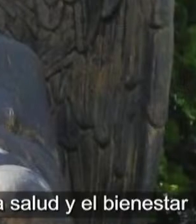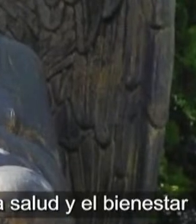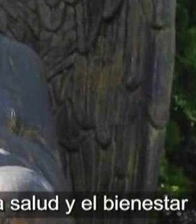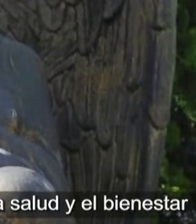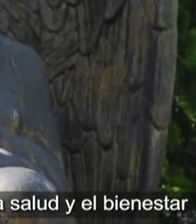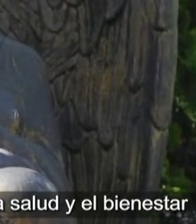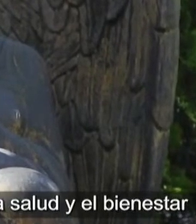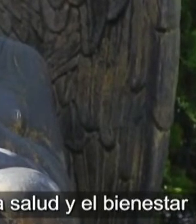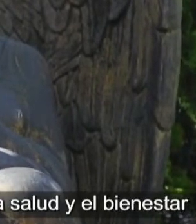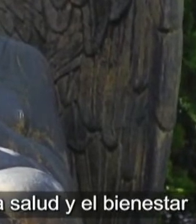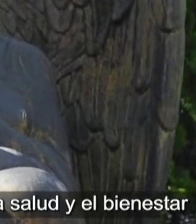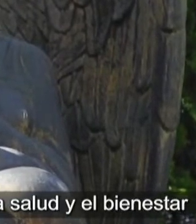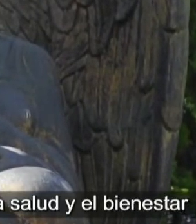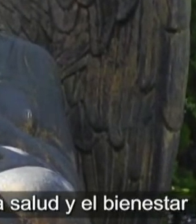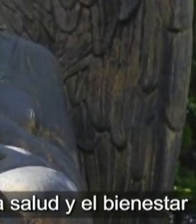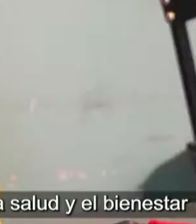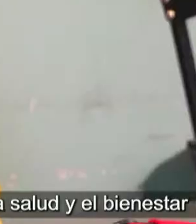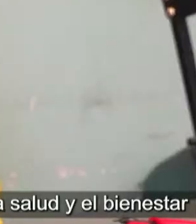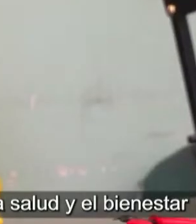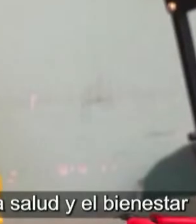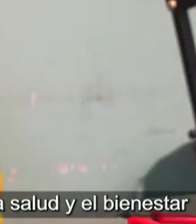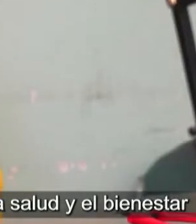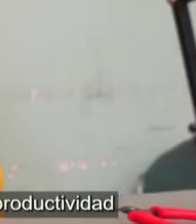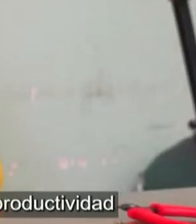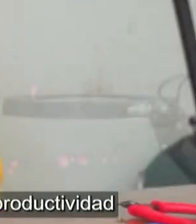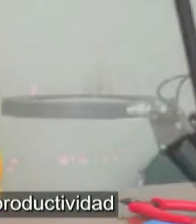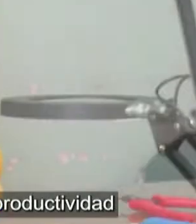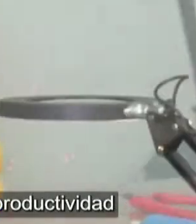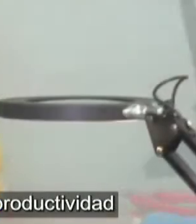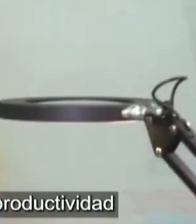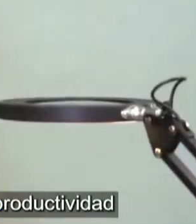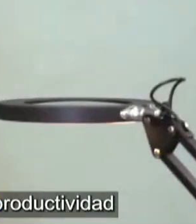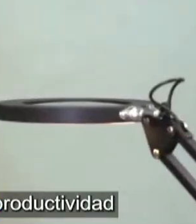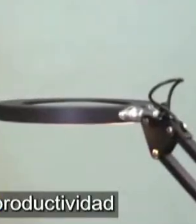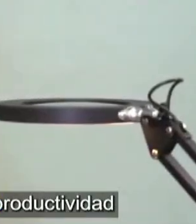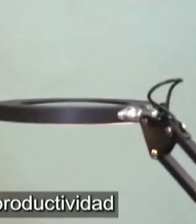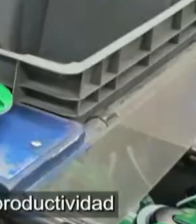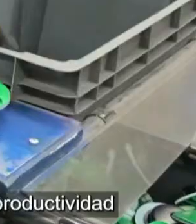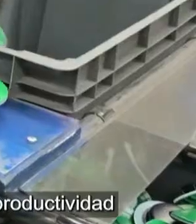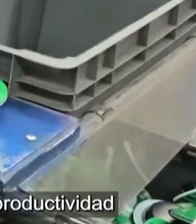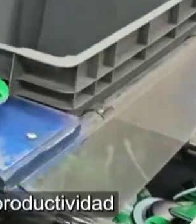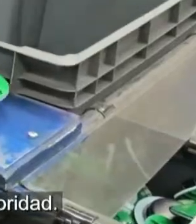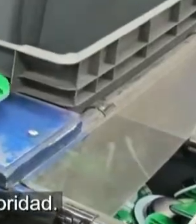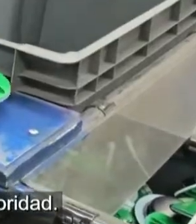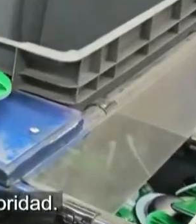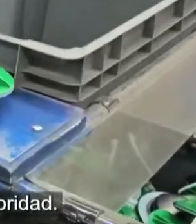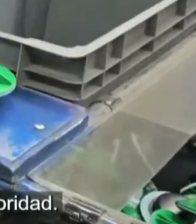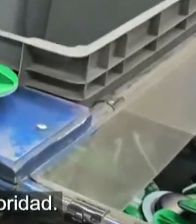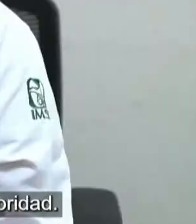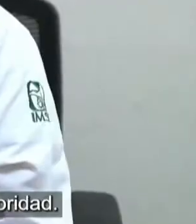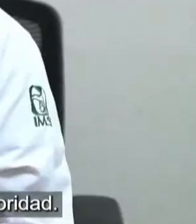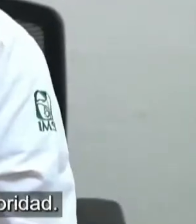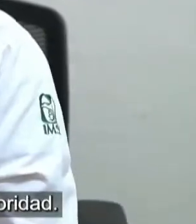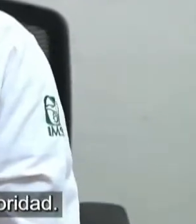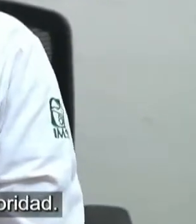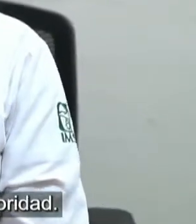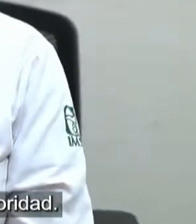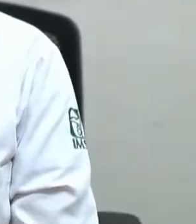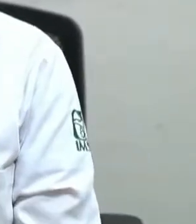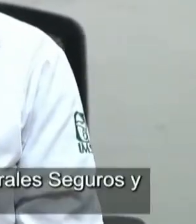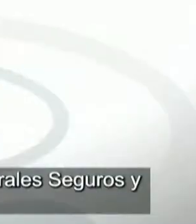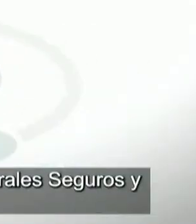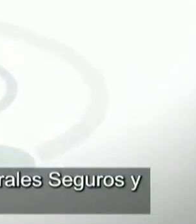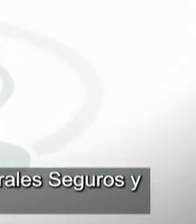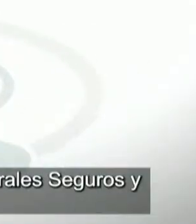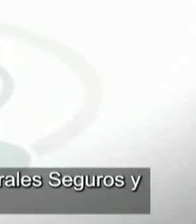Para el Instituto Mexicano del Seguro Social, la salud y el bienestar de las y los trabajadores, así como la productividad de las empresas, son nuestra